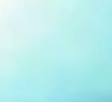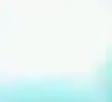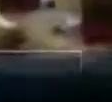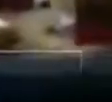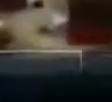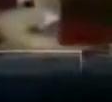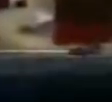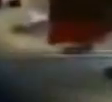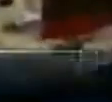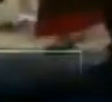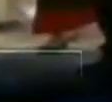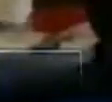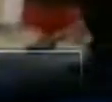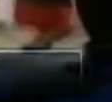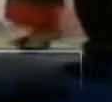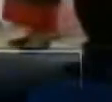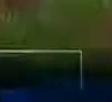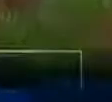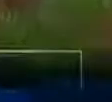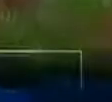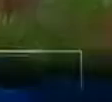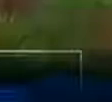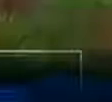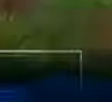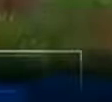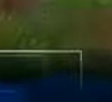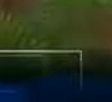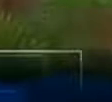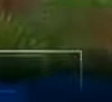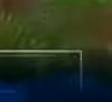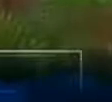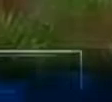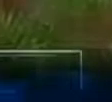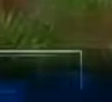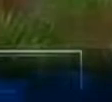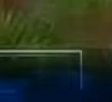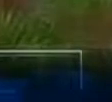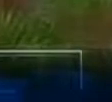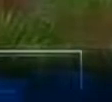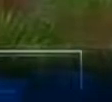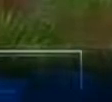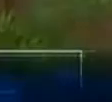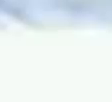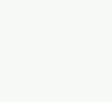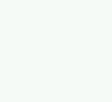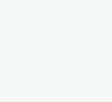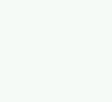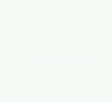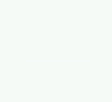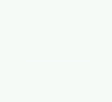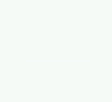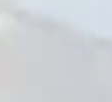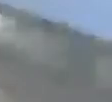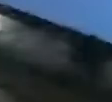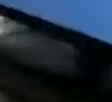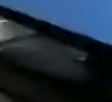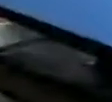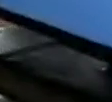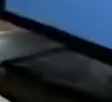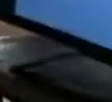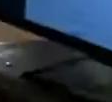internacional. Y en lo internacional, rey de Tailandia muere tras más de 70 años de reinado.